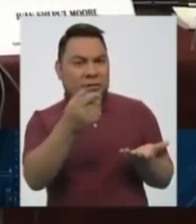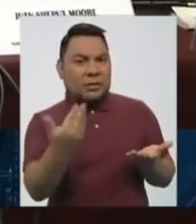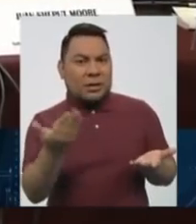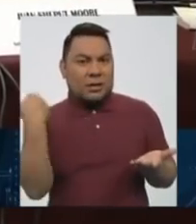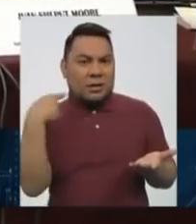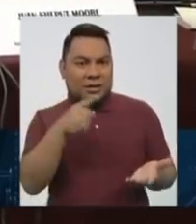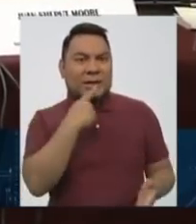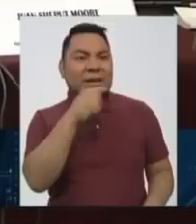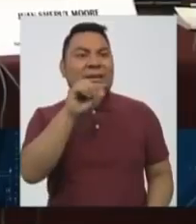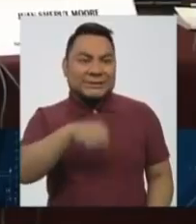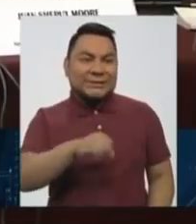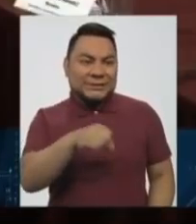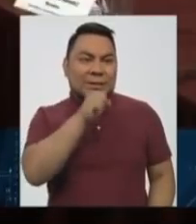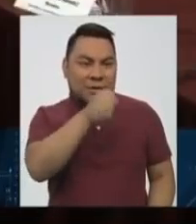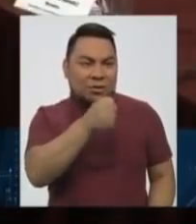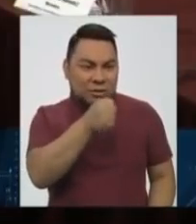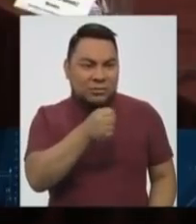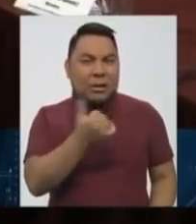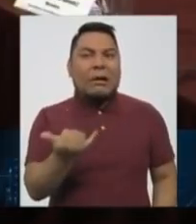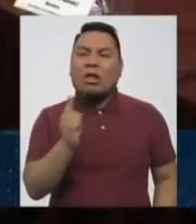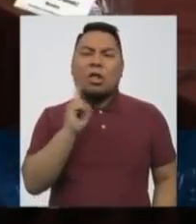periodistas.